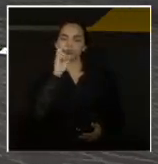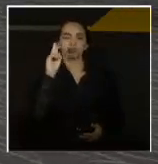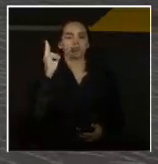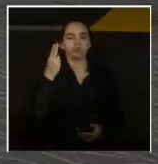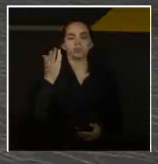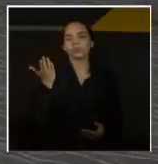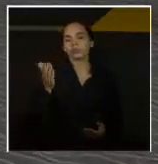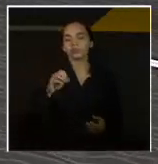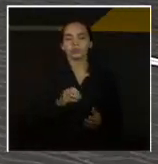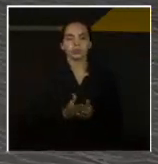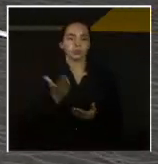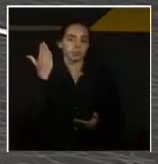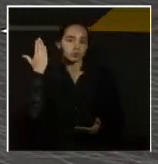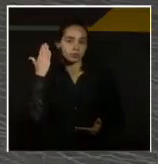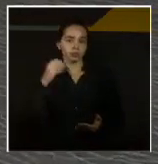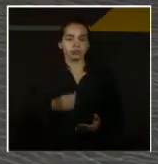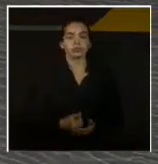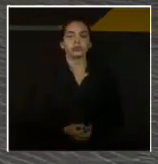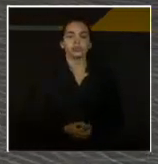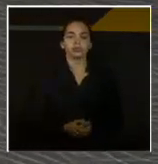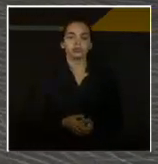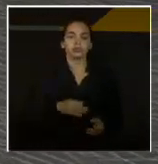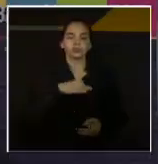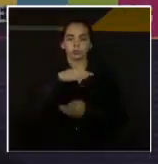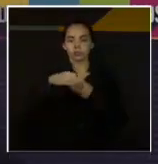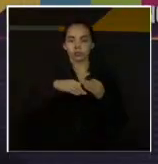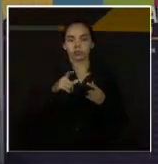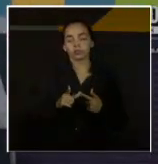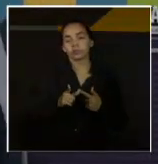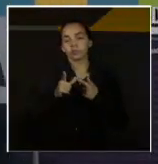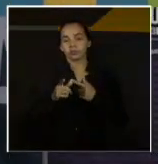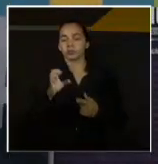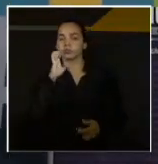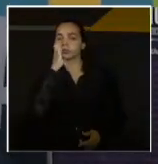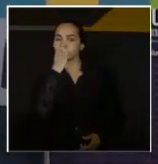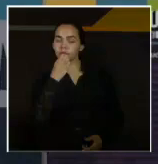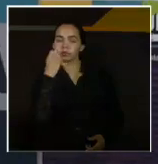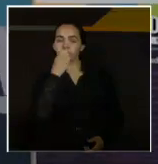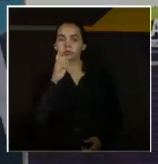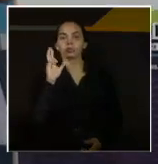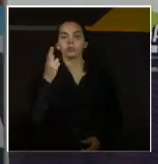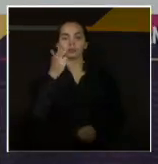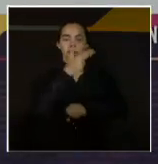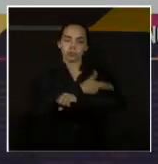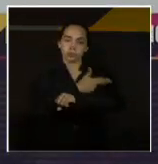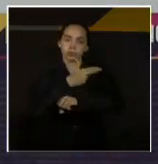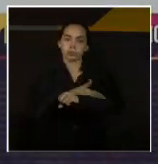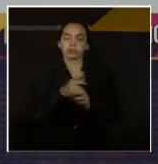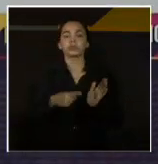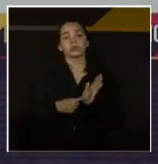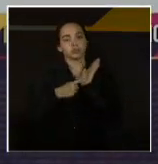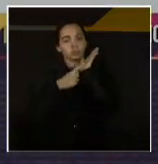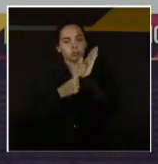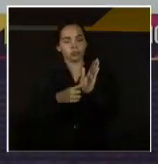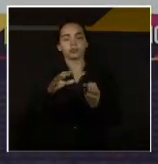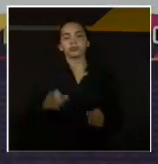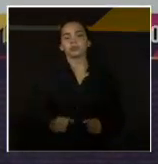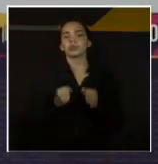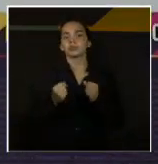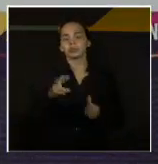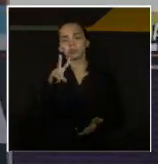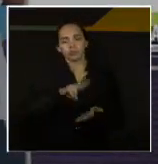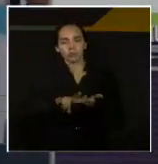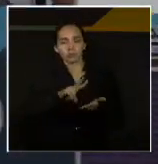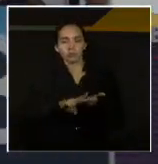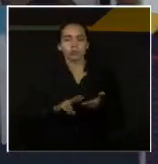que pueda tener en el cargo, en toda su trayectoria, en una honestidad comprobada y asegurarnos que realmente